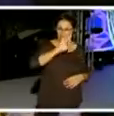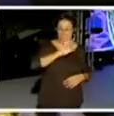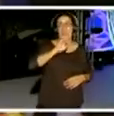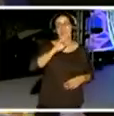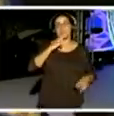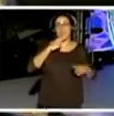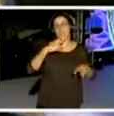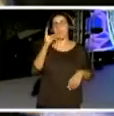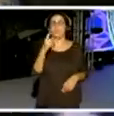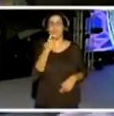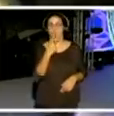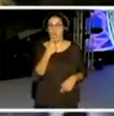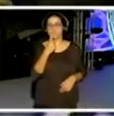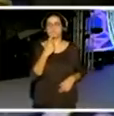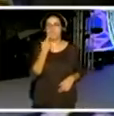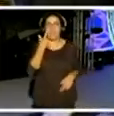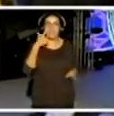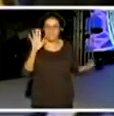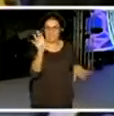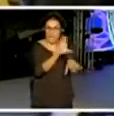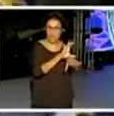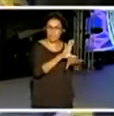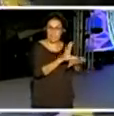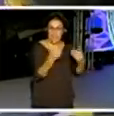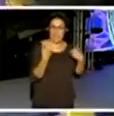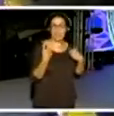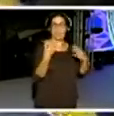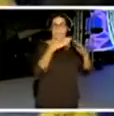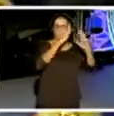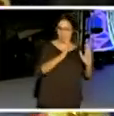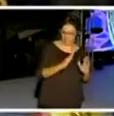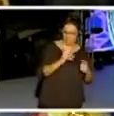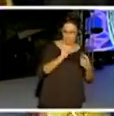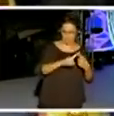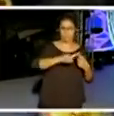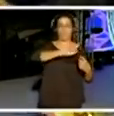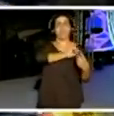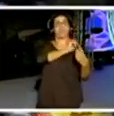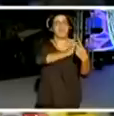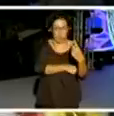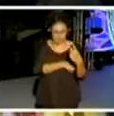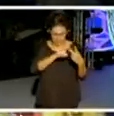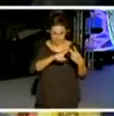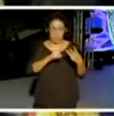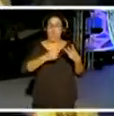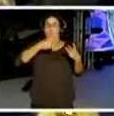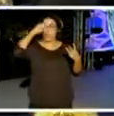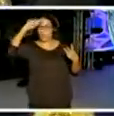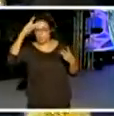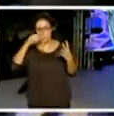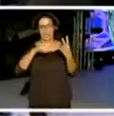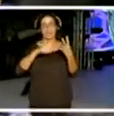fíjense ustedes, de vivienda, deportes, cultura y